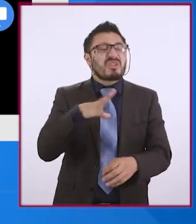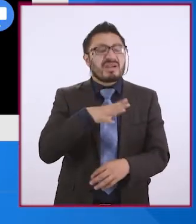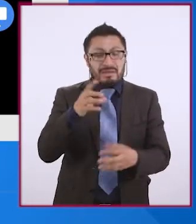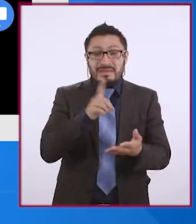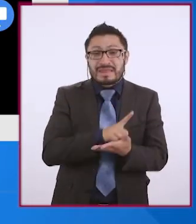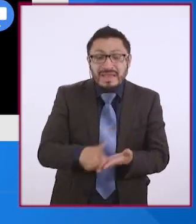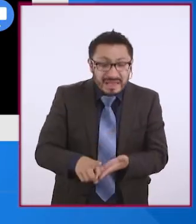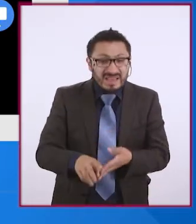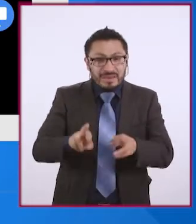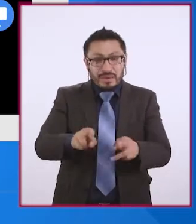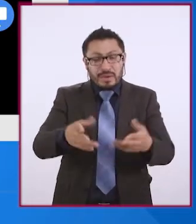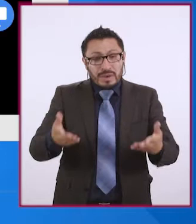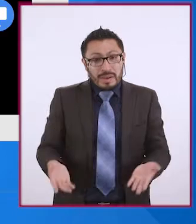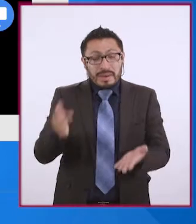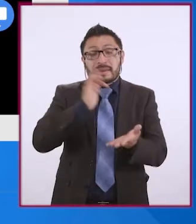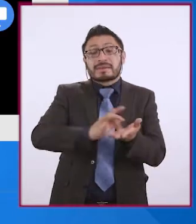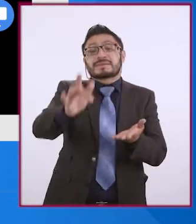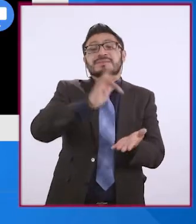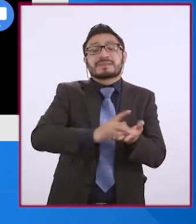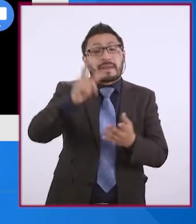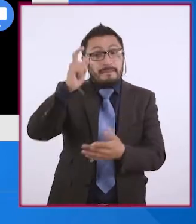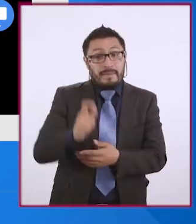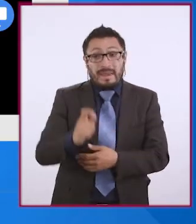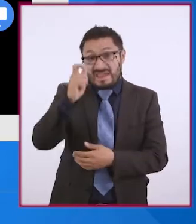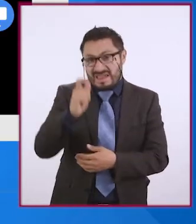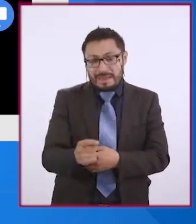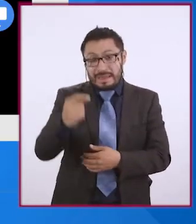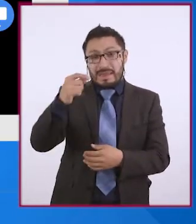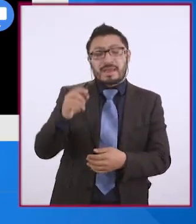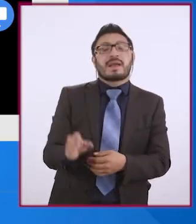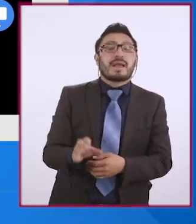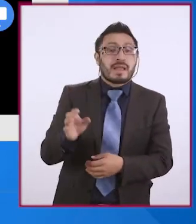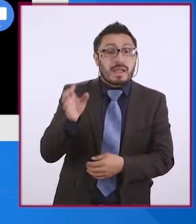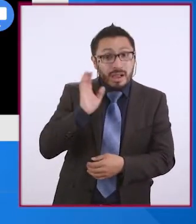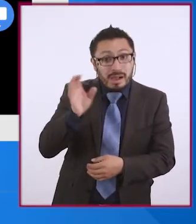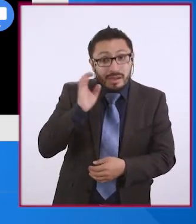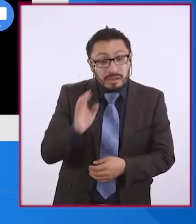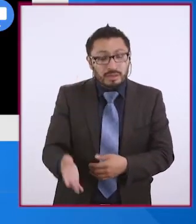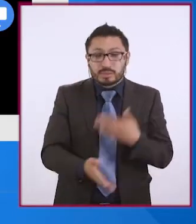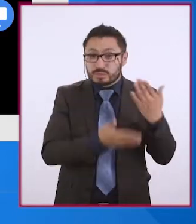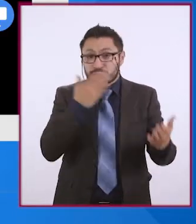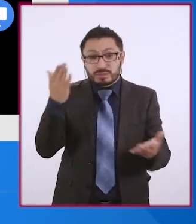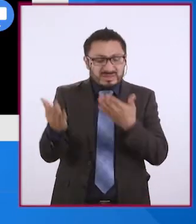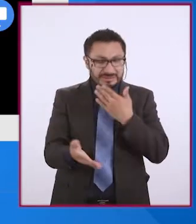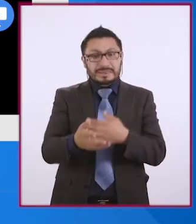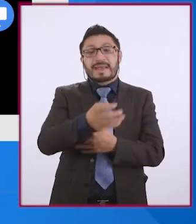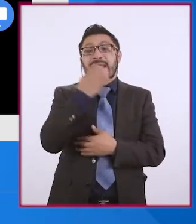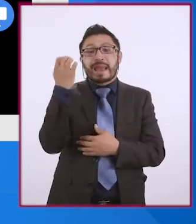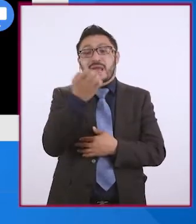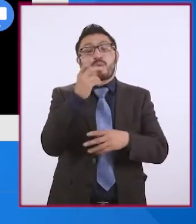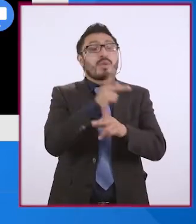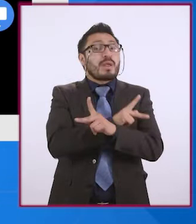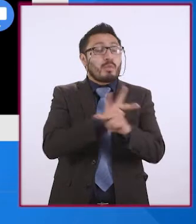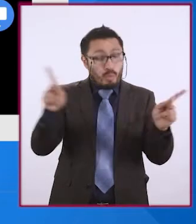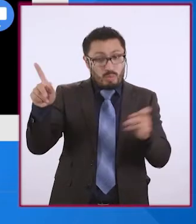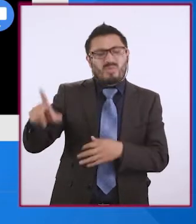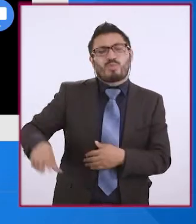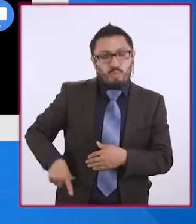recibir apoyos económicos durante el periodo en el que están estudiando en escuelas públicas.